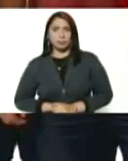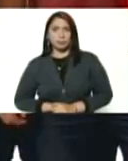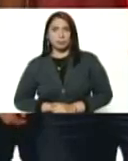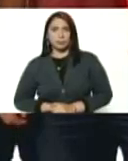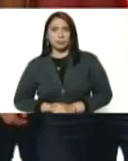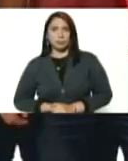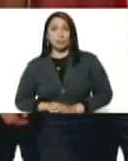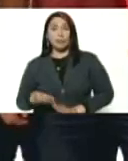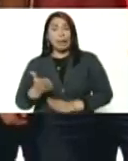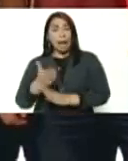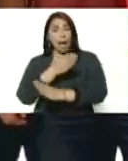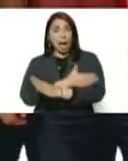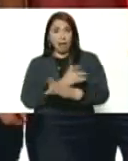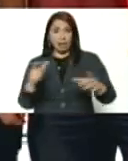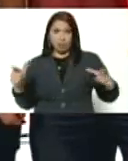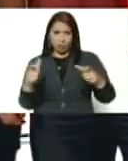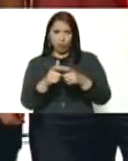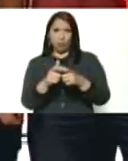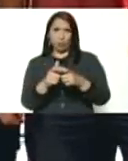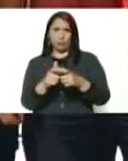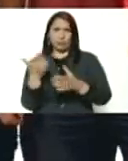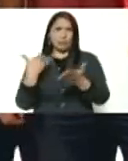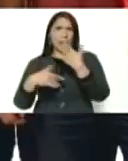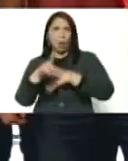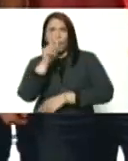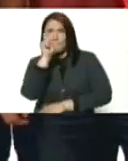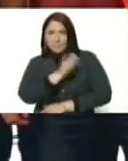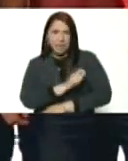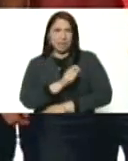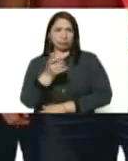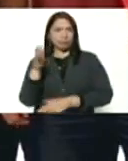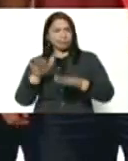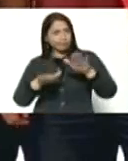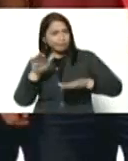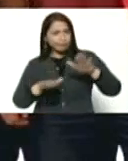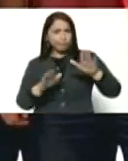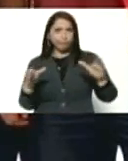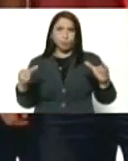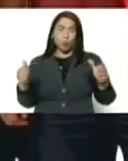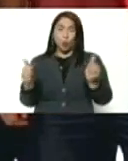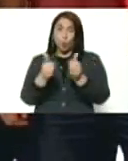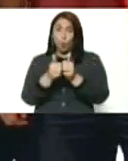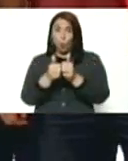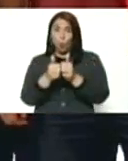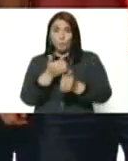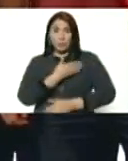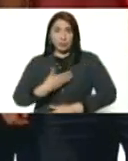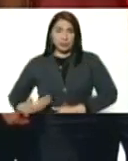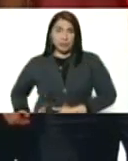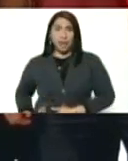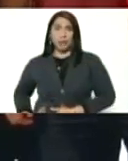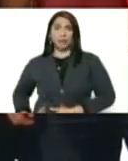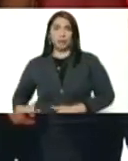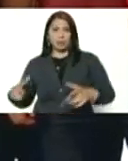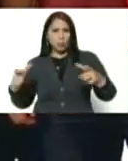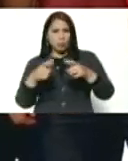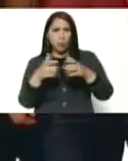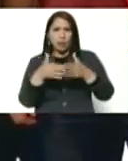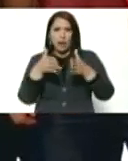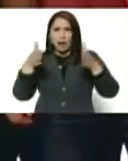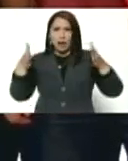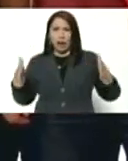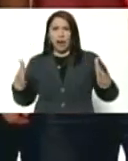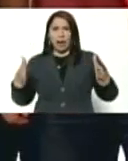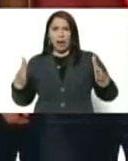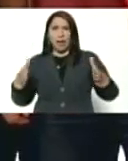la pasada reunión que hubo hace como un mes aproximadamente con el presidente, una reunión ampliada de la Dirección Nacional y la